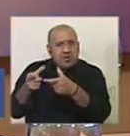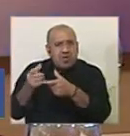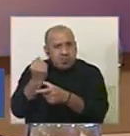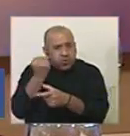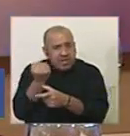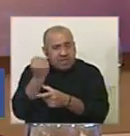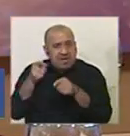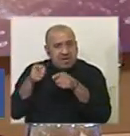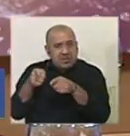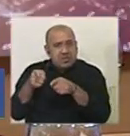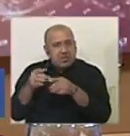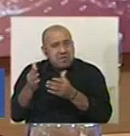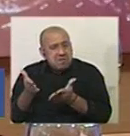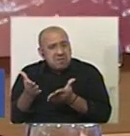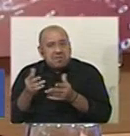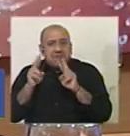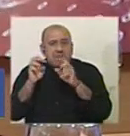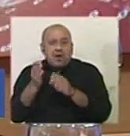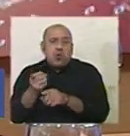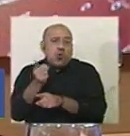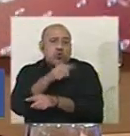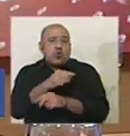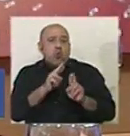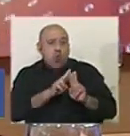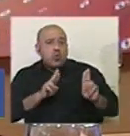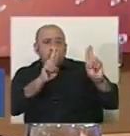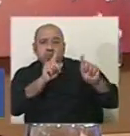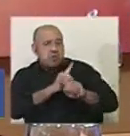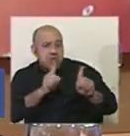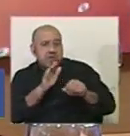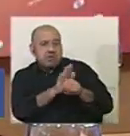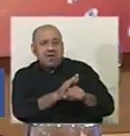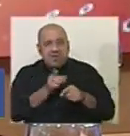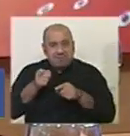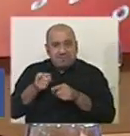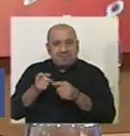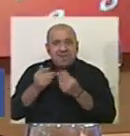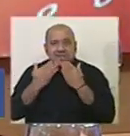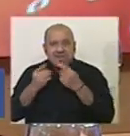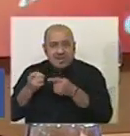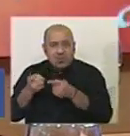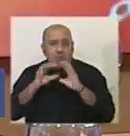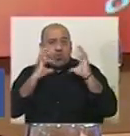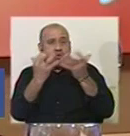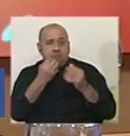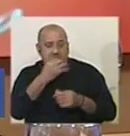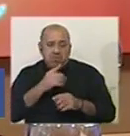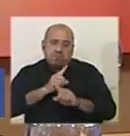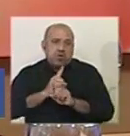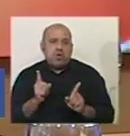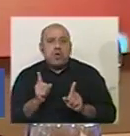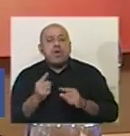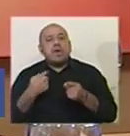ejercicio, desplazando los órganos de las Naciones Unidas, vamos a lograr tener un mundo mejor. Entonces,